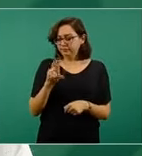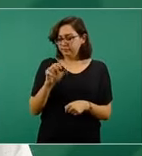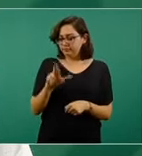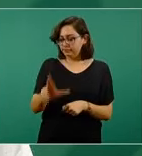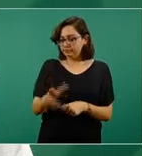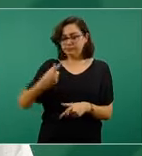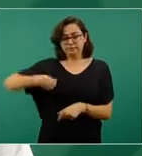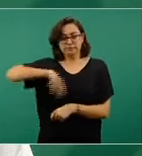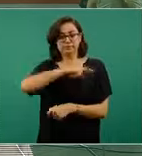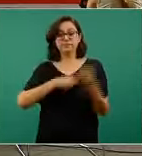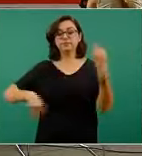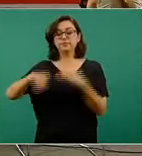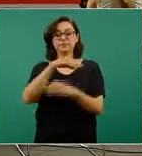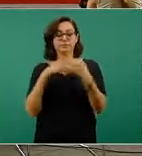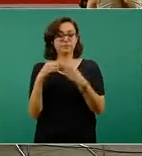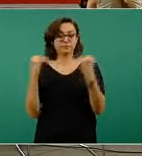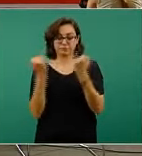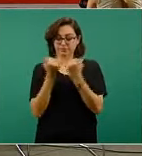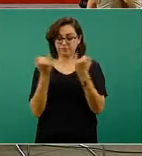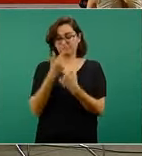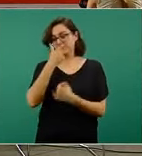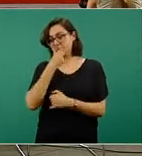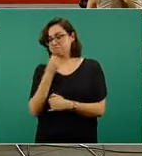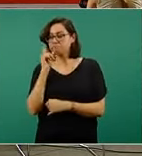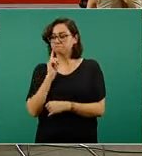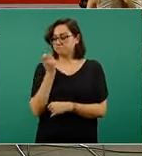somos sus subalternas y subalternos,